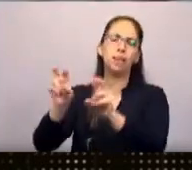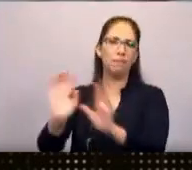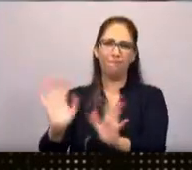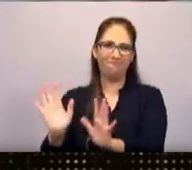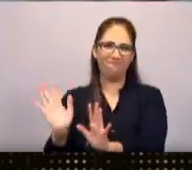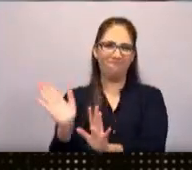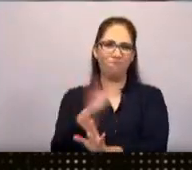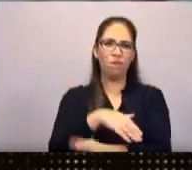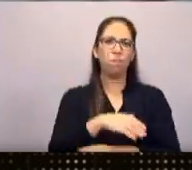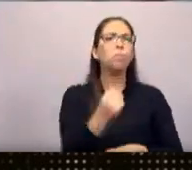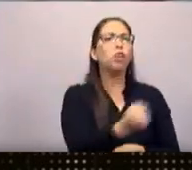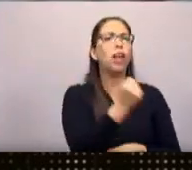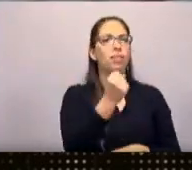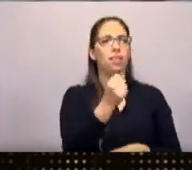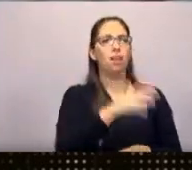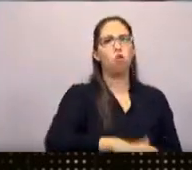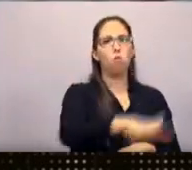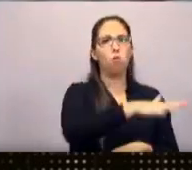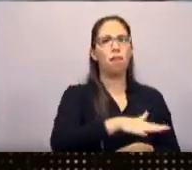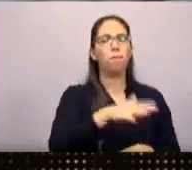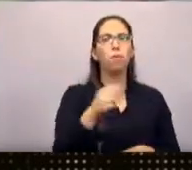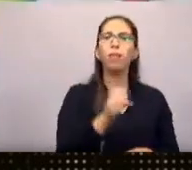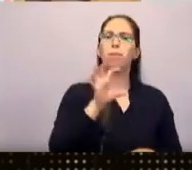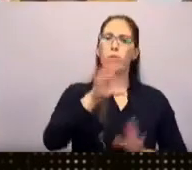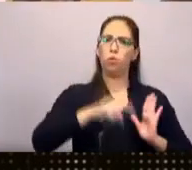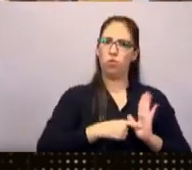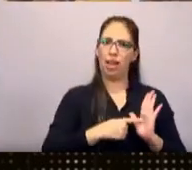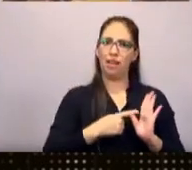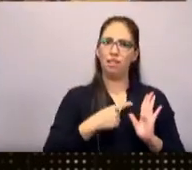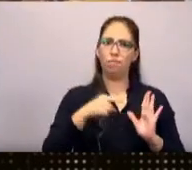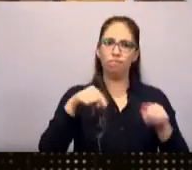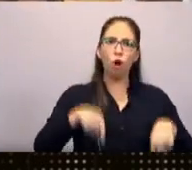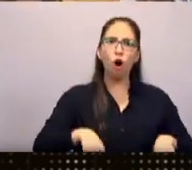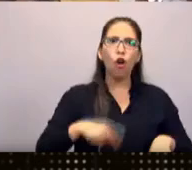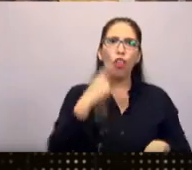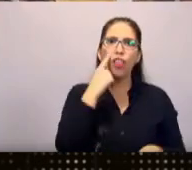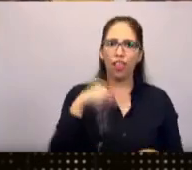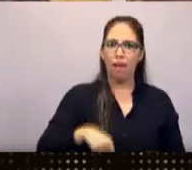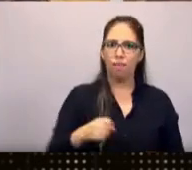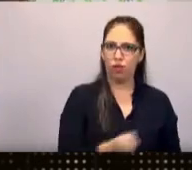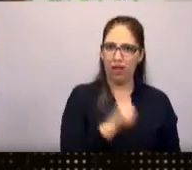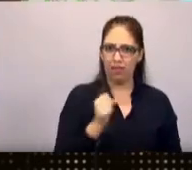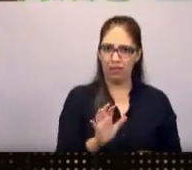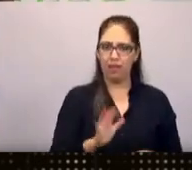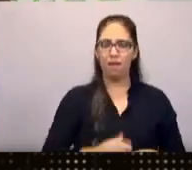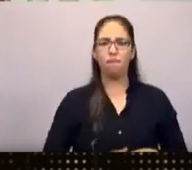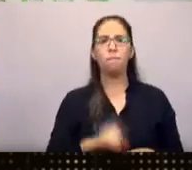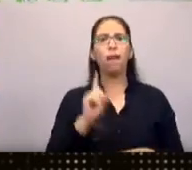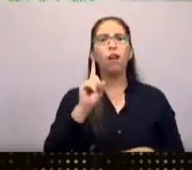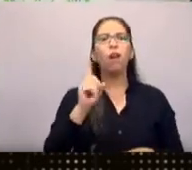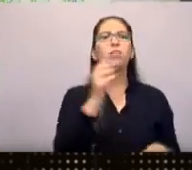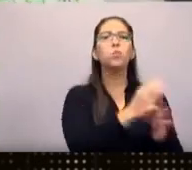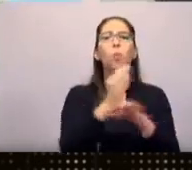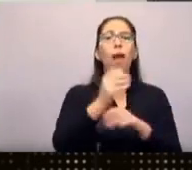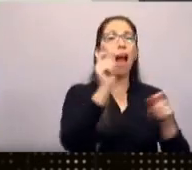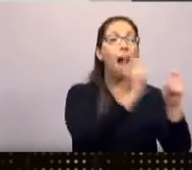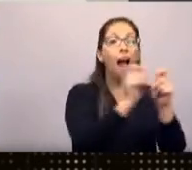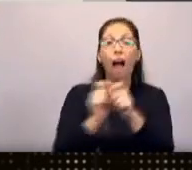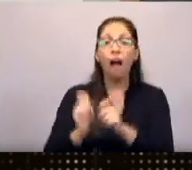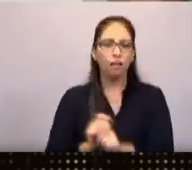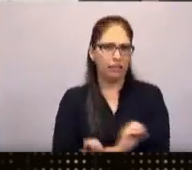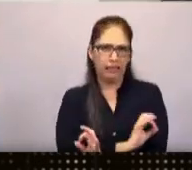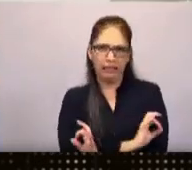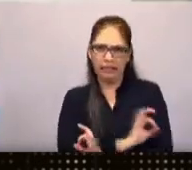importante para la comunidad pero también para la provincia ahora voy a explicar por qué pero no no arreglaron las escuelas Así que